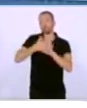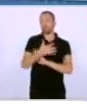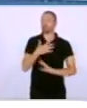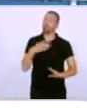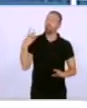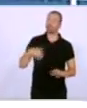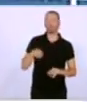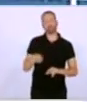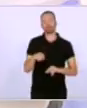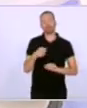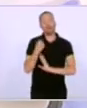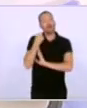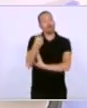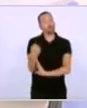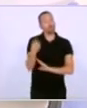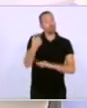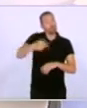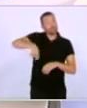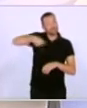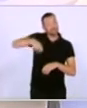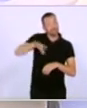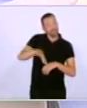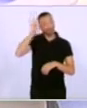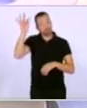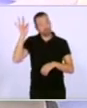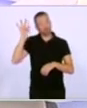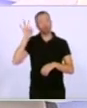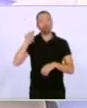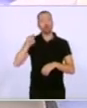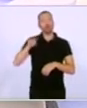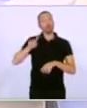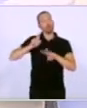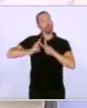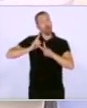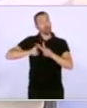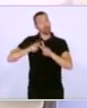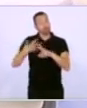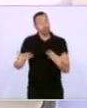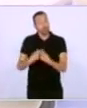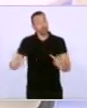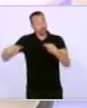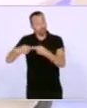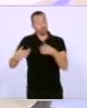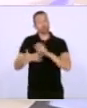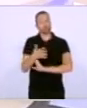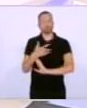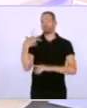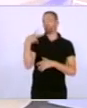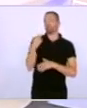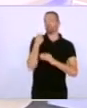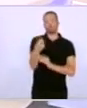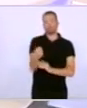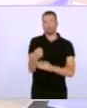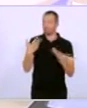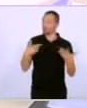presidente que decidiera tenerlas ustedes como aliados esto no les puede dificultar a la hora de incluso formar